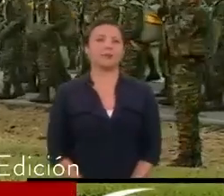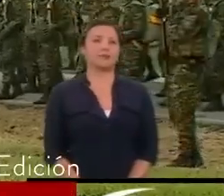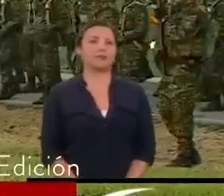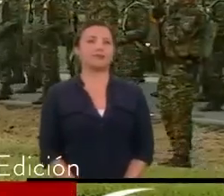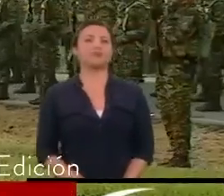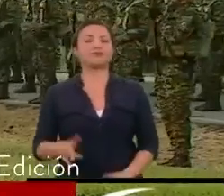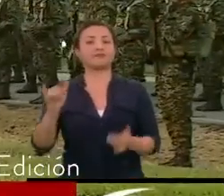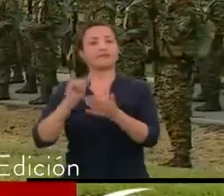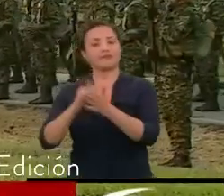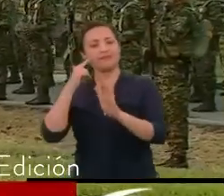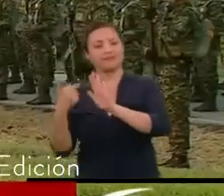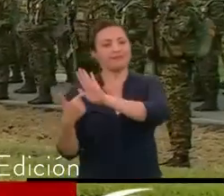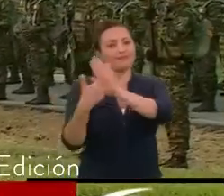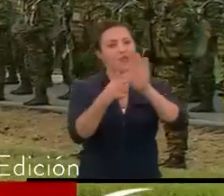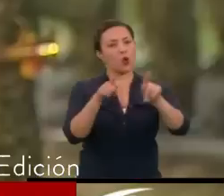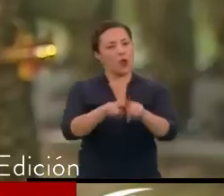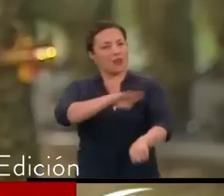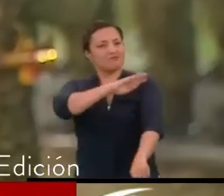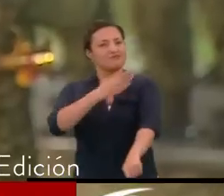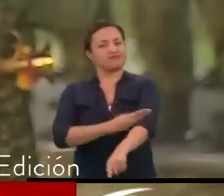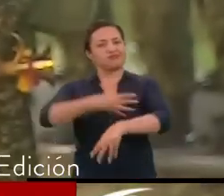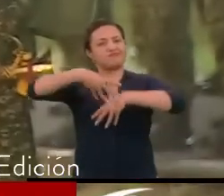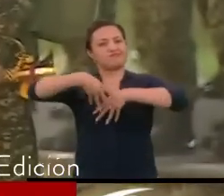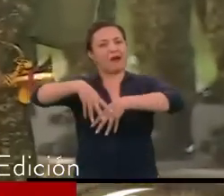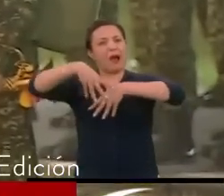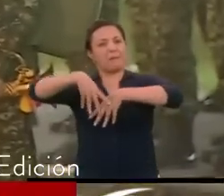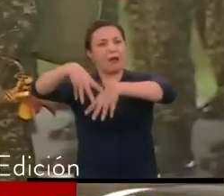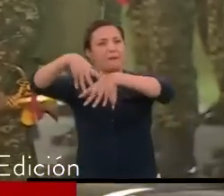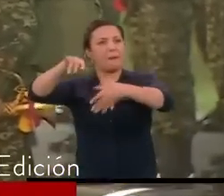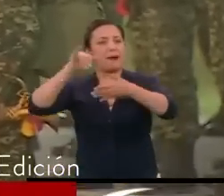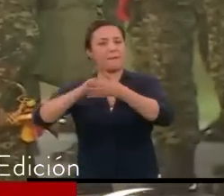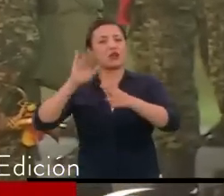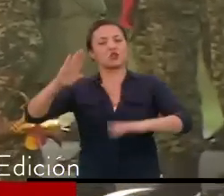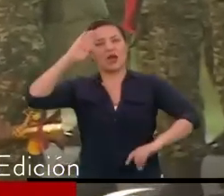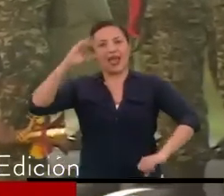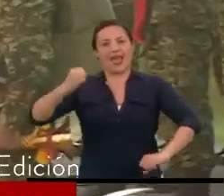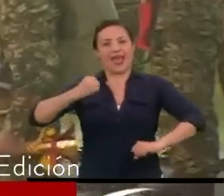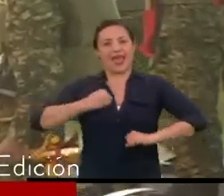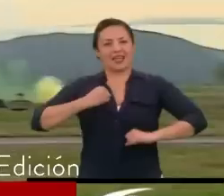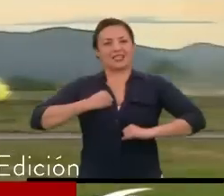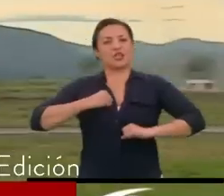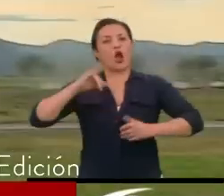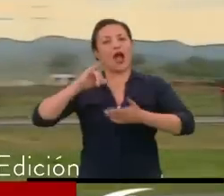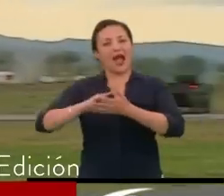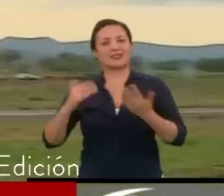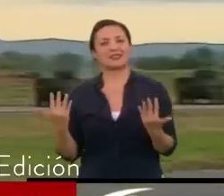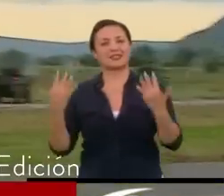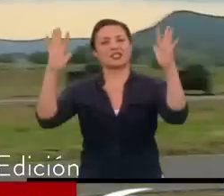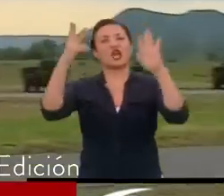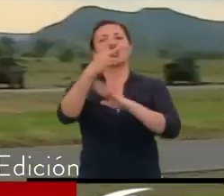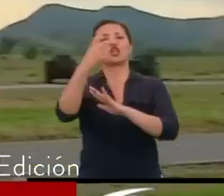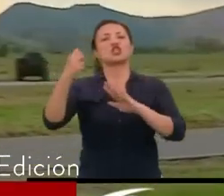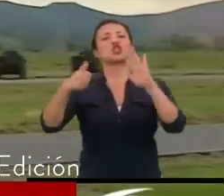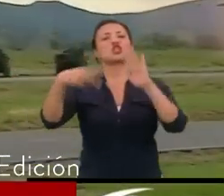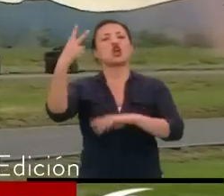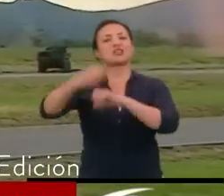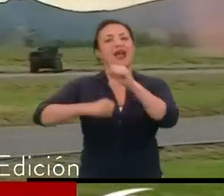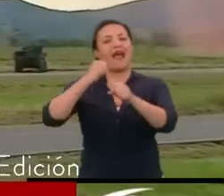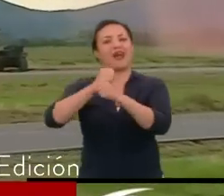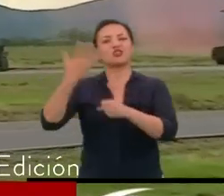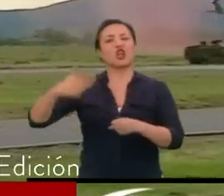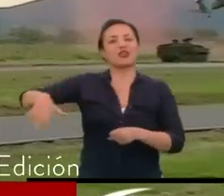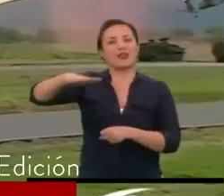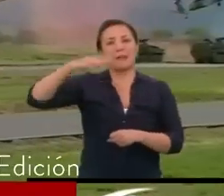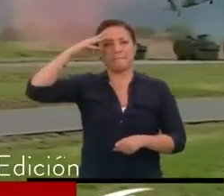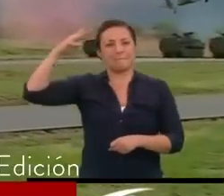Con una demostración de fuerza y una parada militar, el Ejército Nacional celebró sus 212 años en el fuerte militar de Tolemaida, en